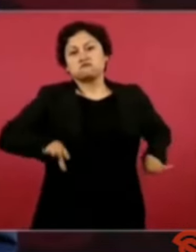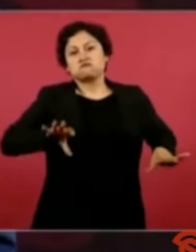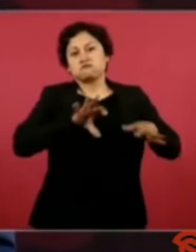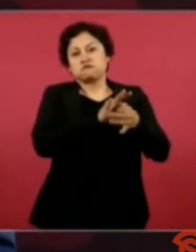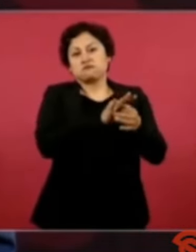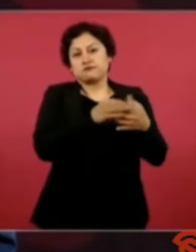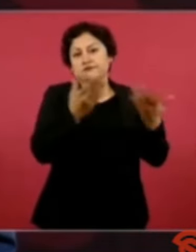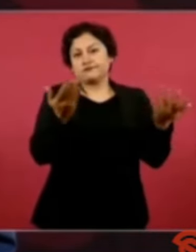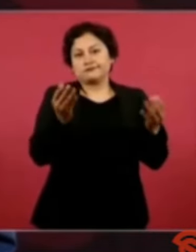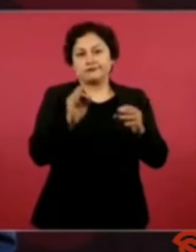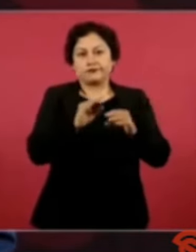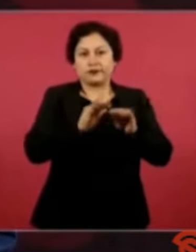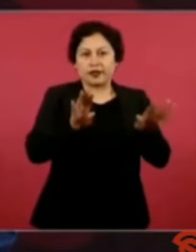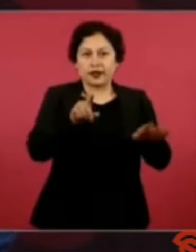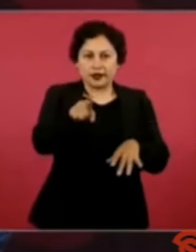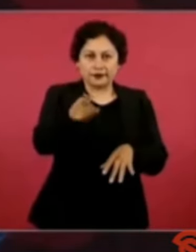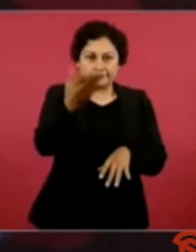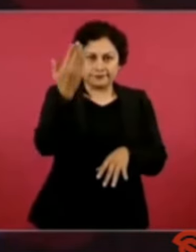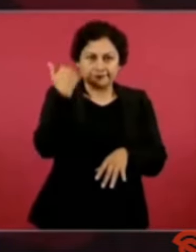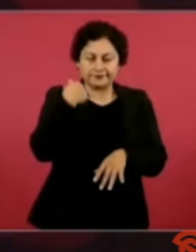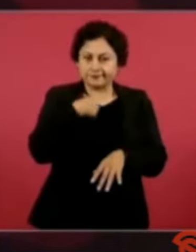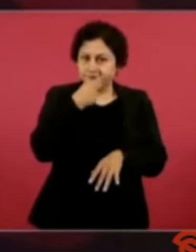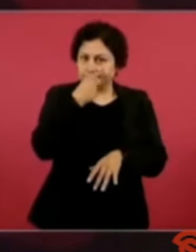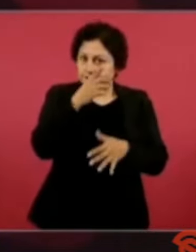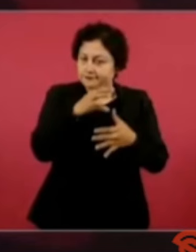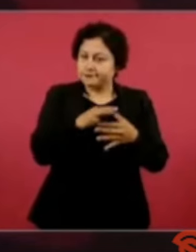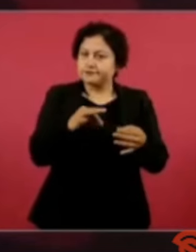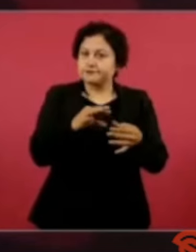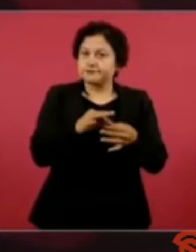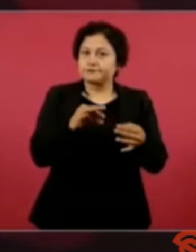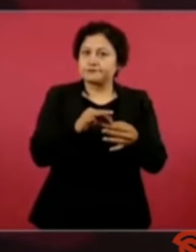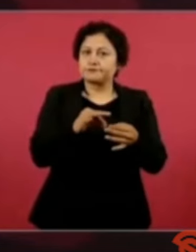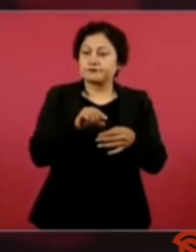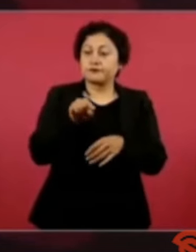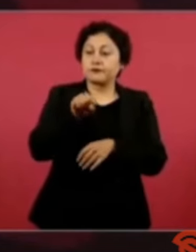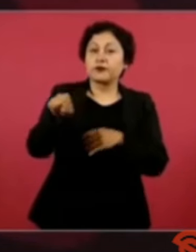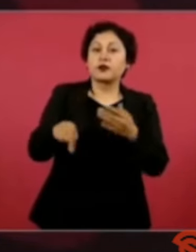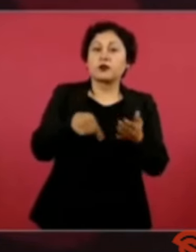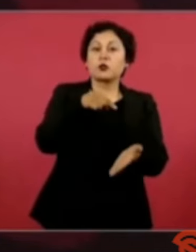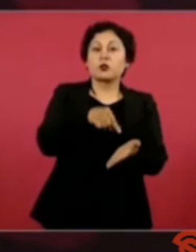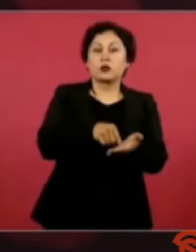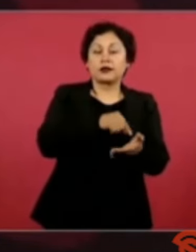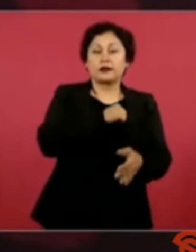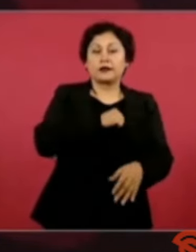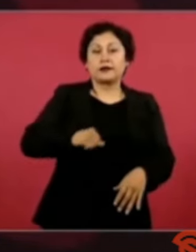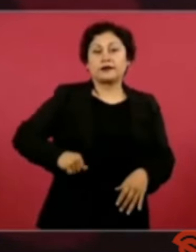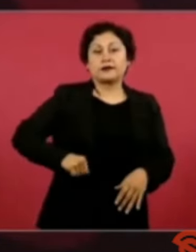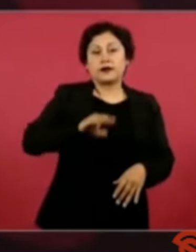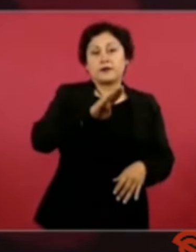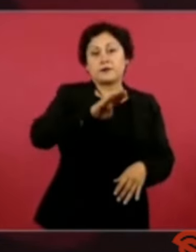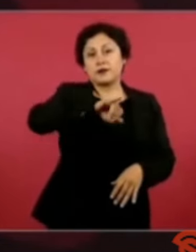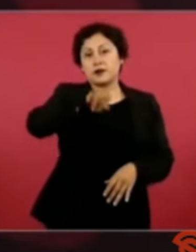ya les platiqué en una ocasión que propusimos un